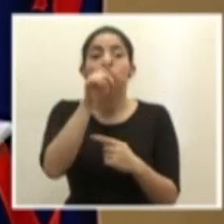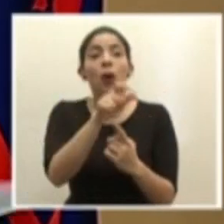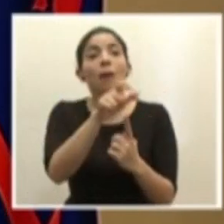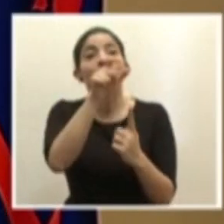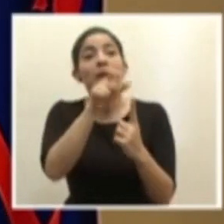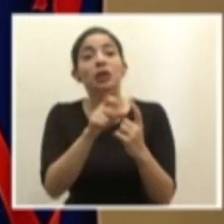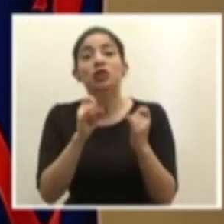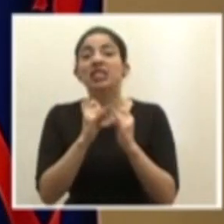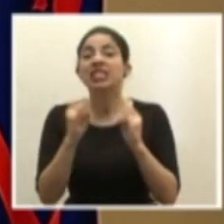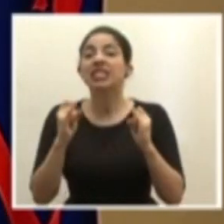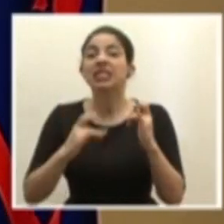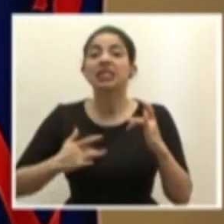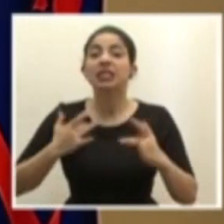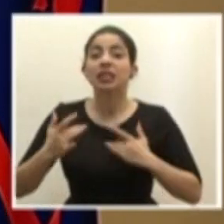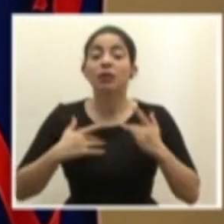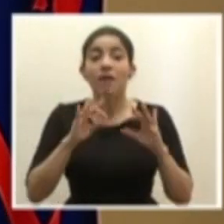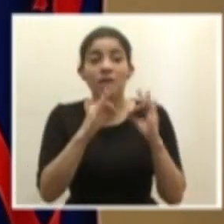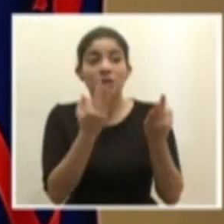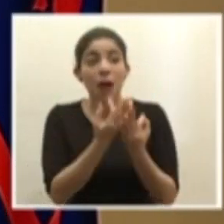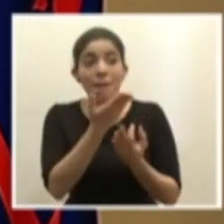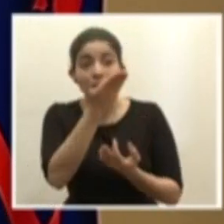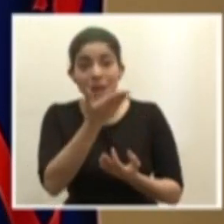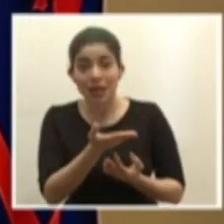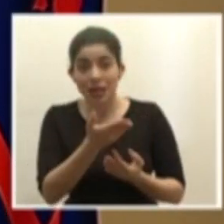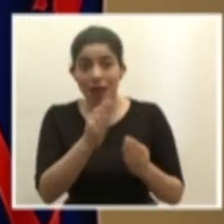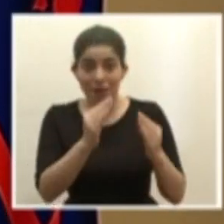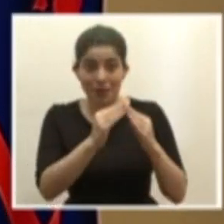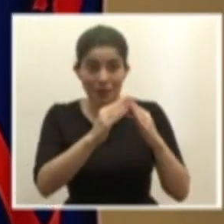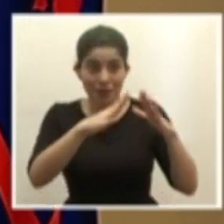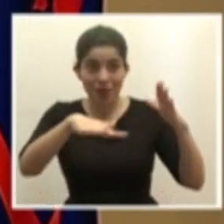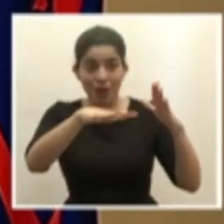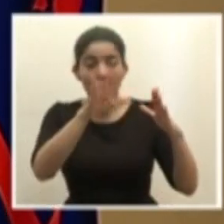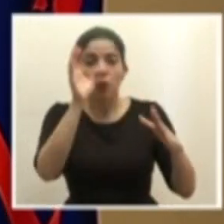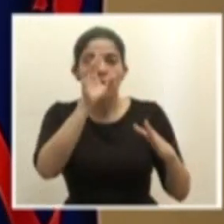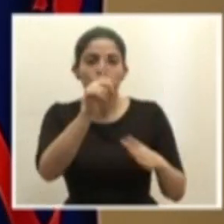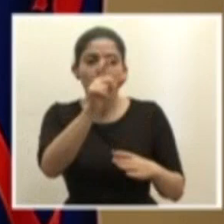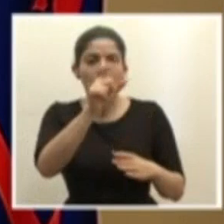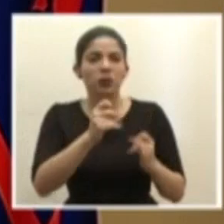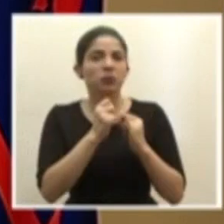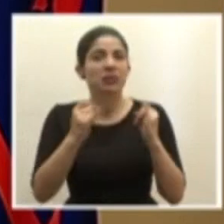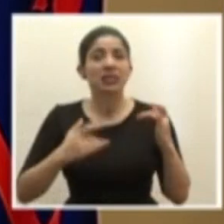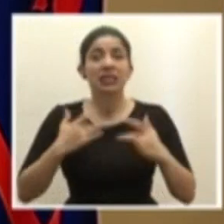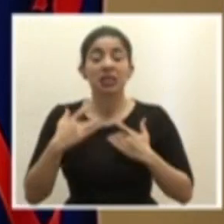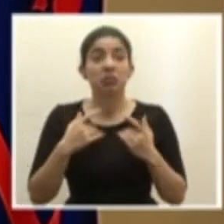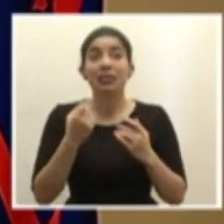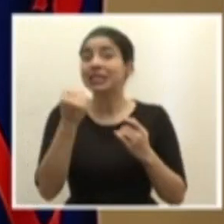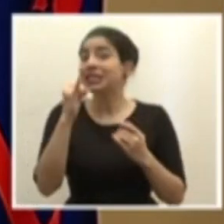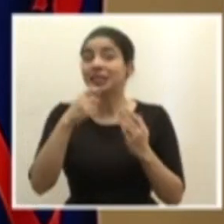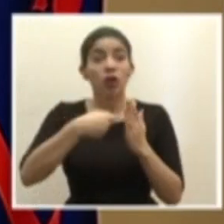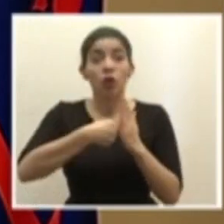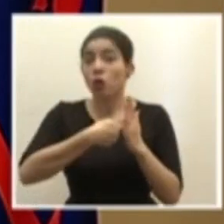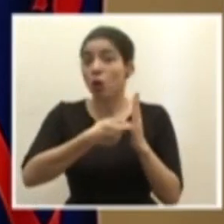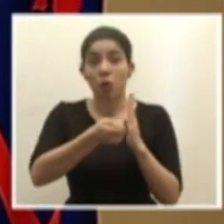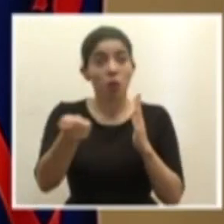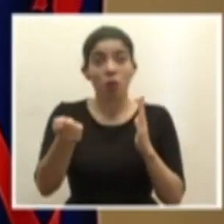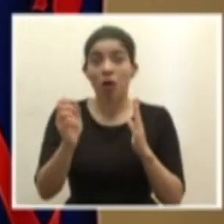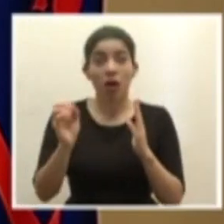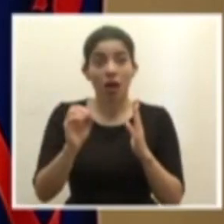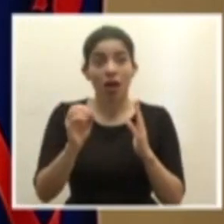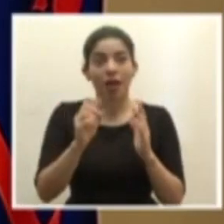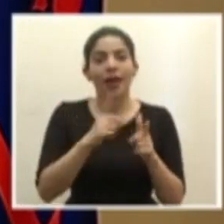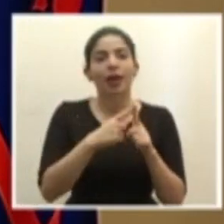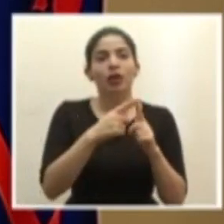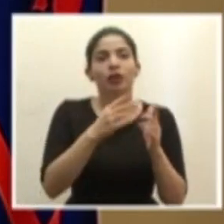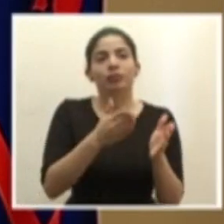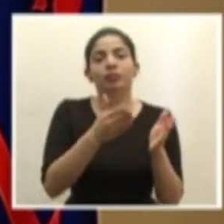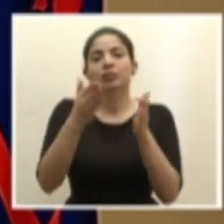persona asintomática en la familia de esa casa. Si nadie abre la puerta, entonces será la casa